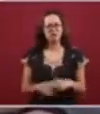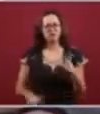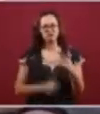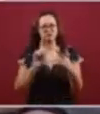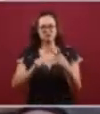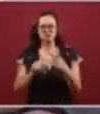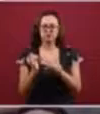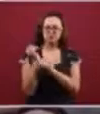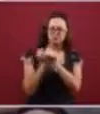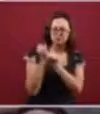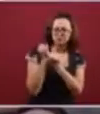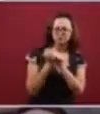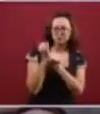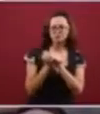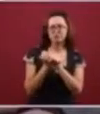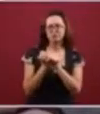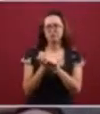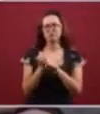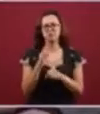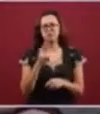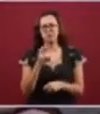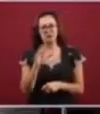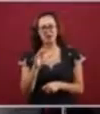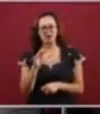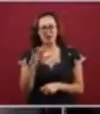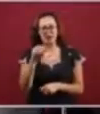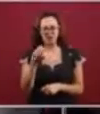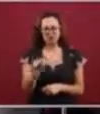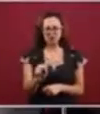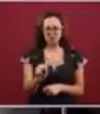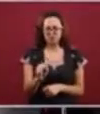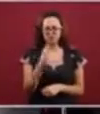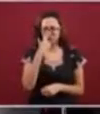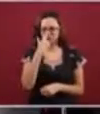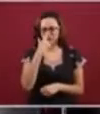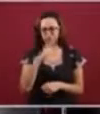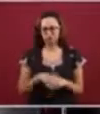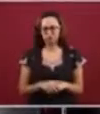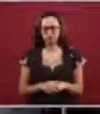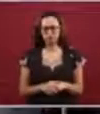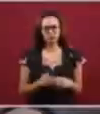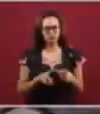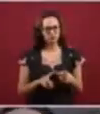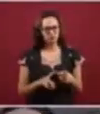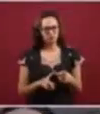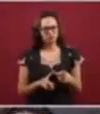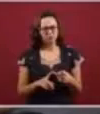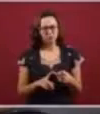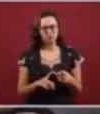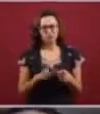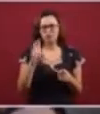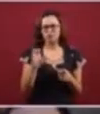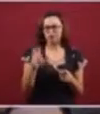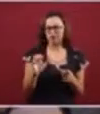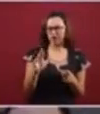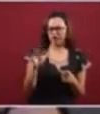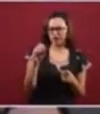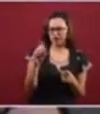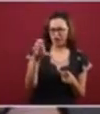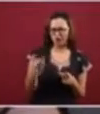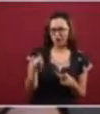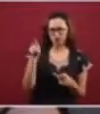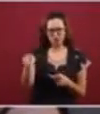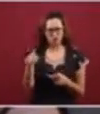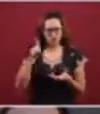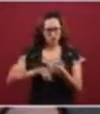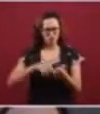hacer esta investigación sobre los becarios. Pero usted me pide que permítame no tenga terminar aquí. Esta investigación sobre los becarios